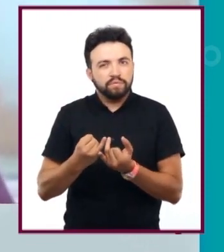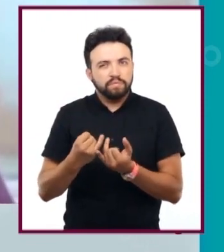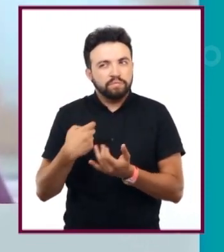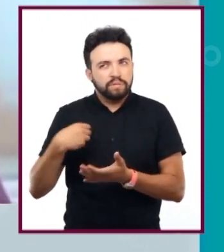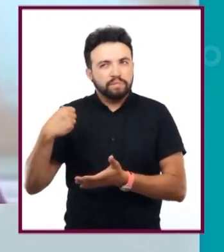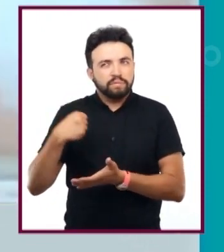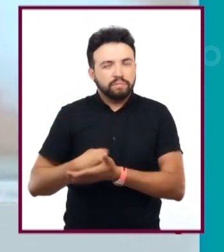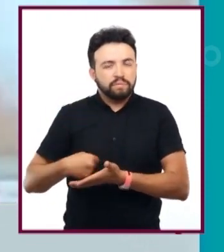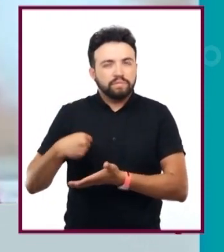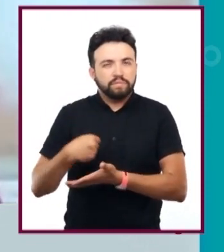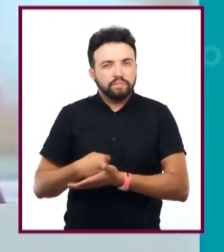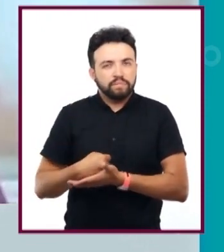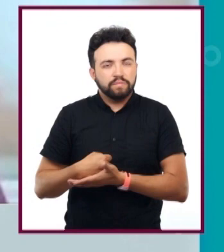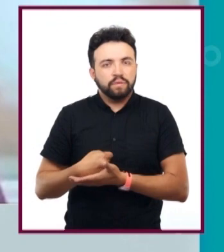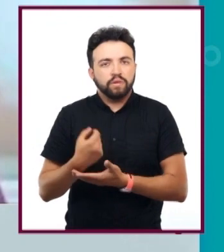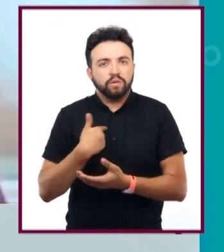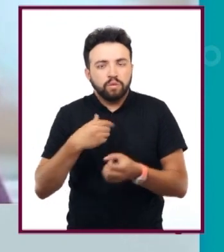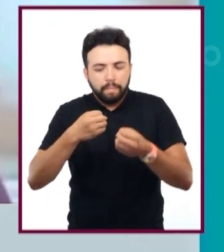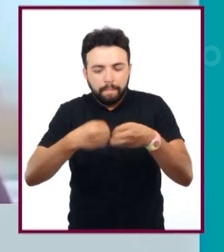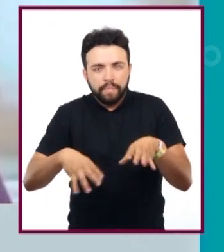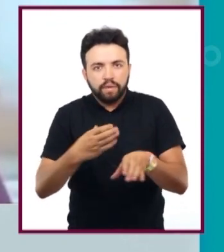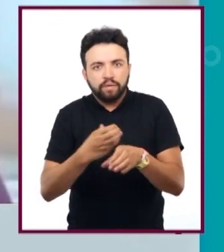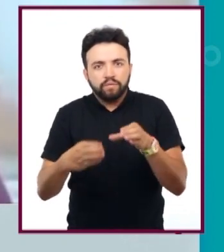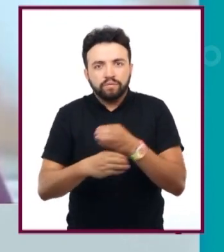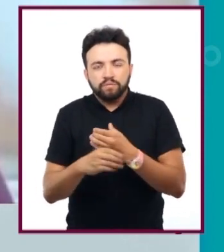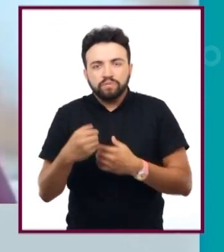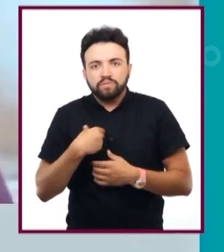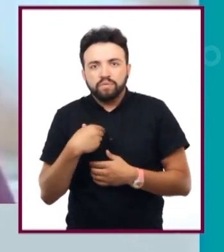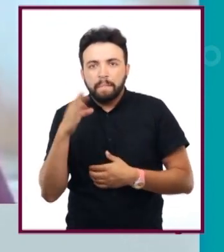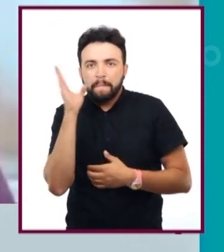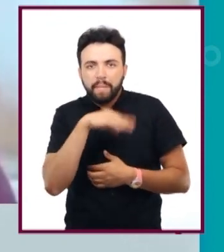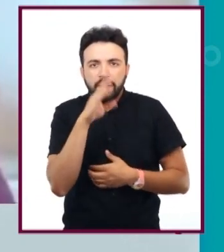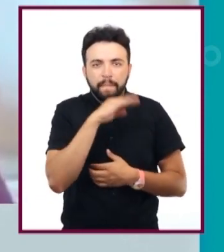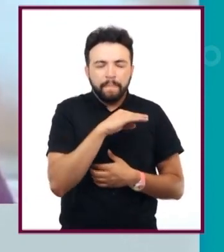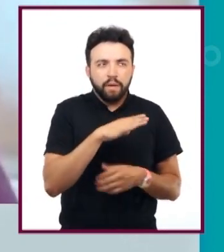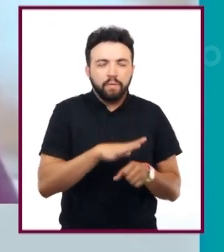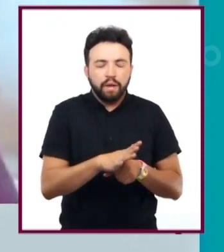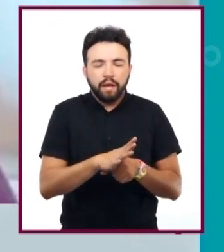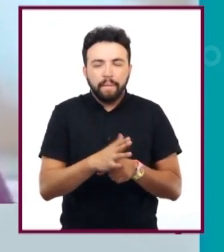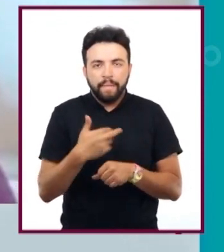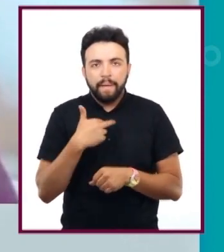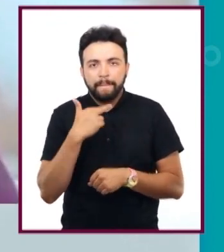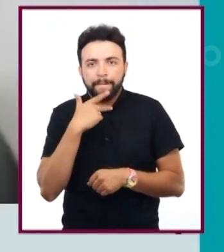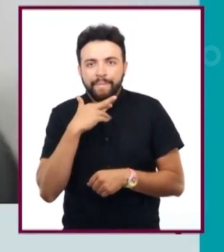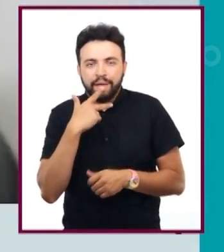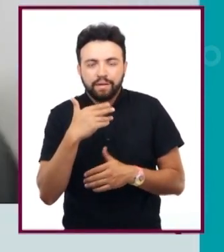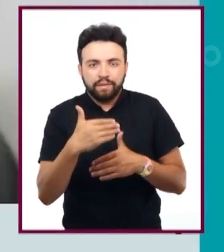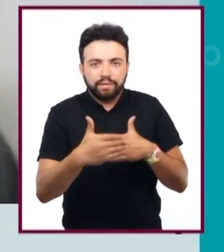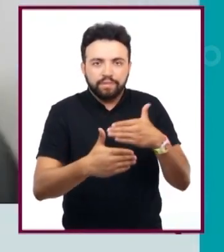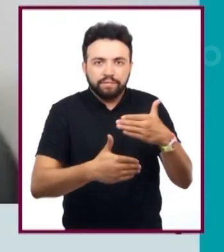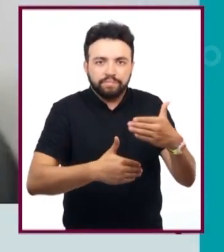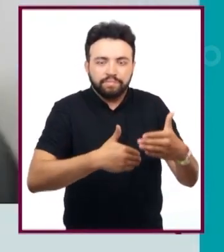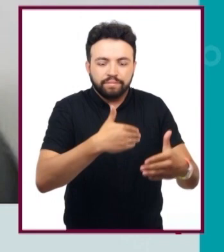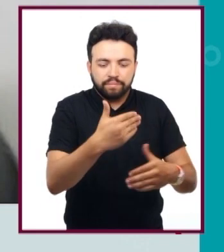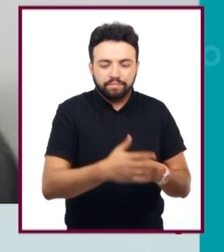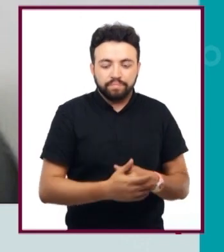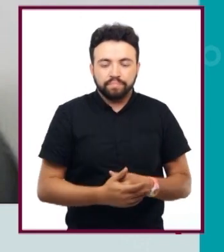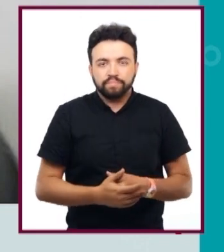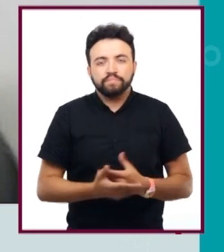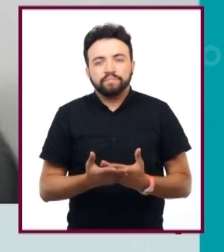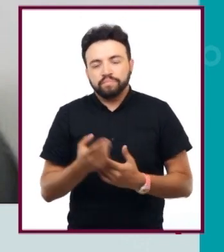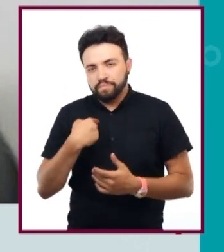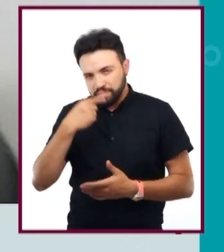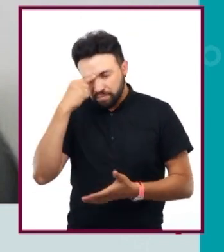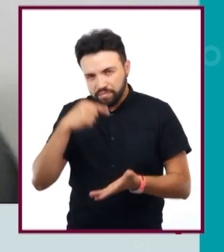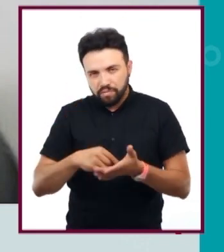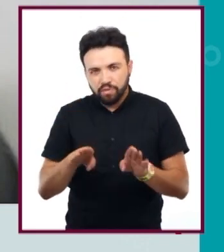y recordando que en qué estoy fallando para poderlo hacer mejor. Pues vaya, con el paso del